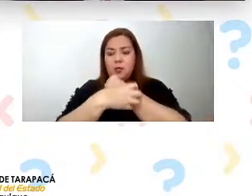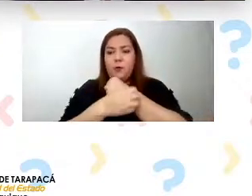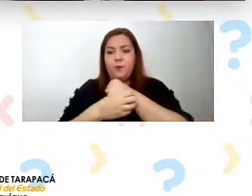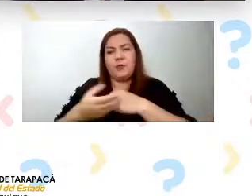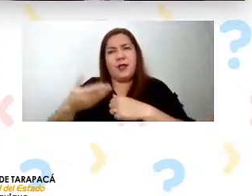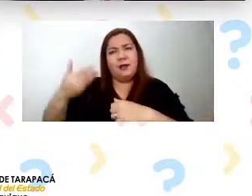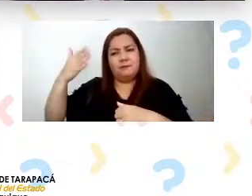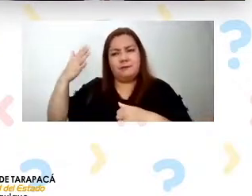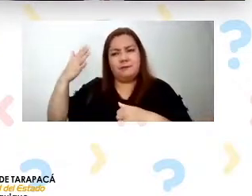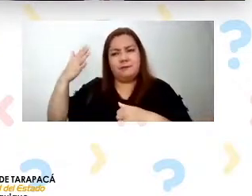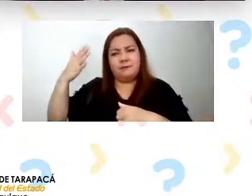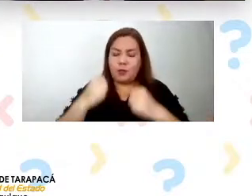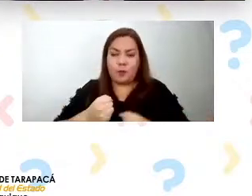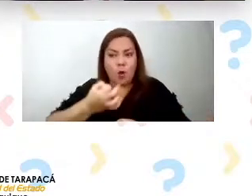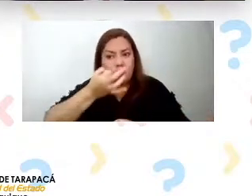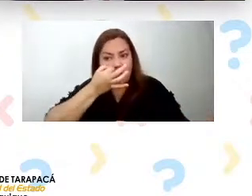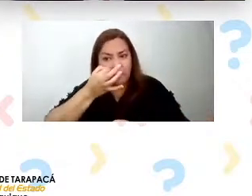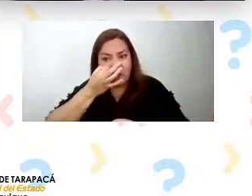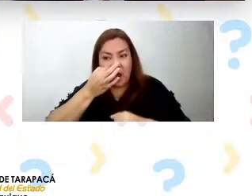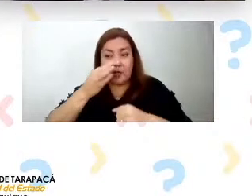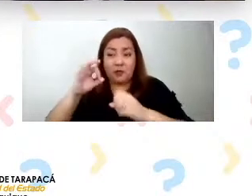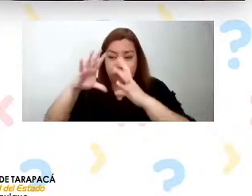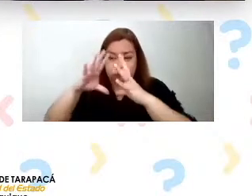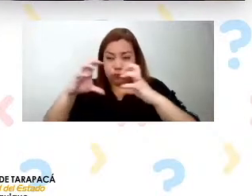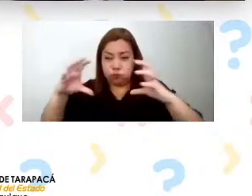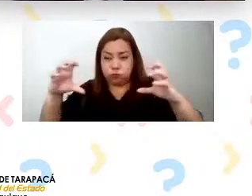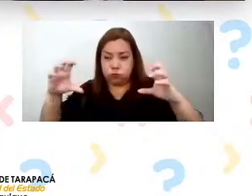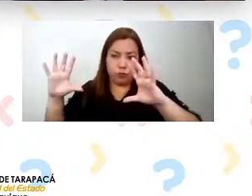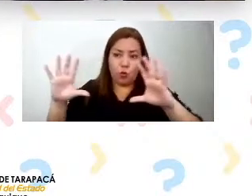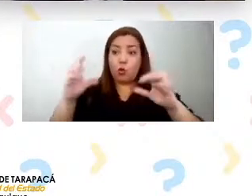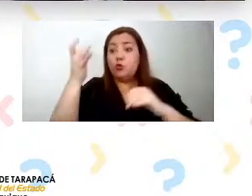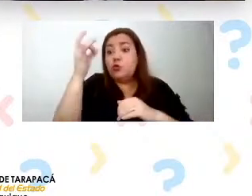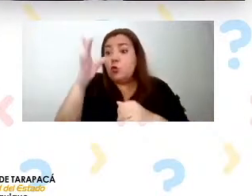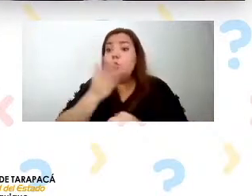podíamos observar eventos de niebla solamente en los inviernos.